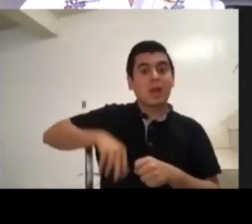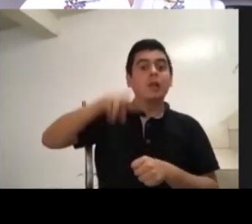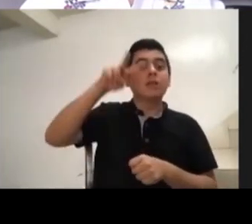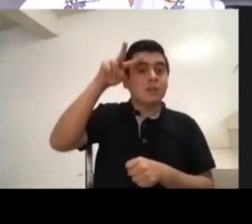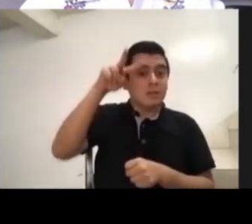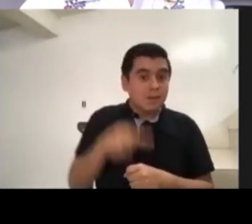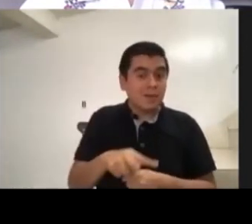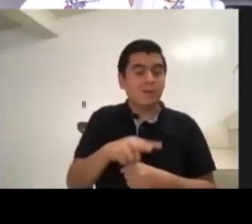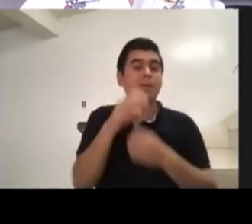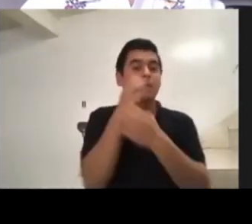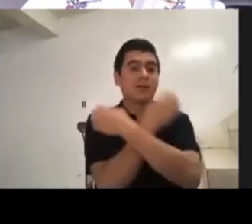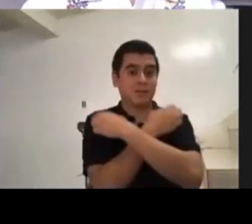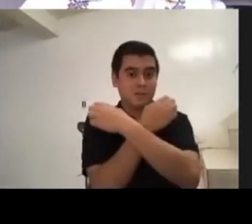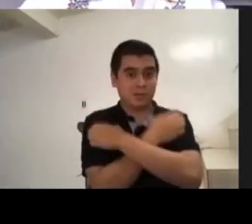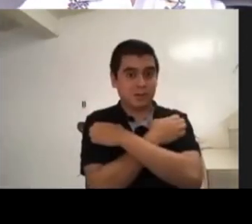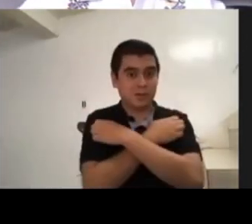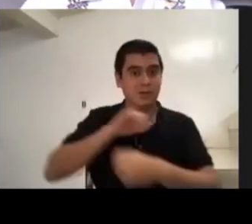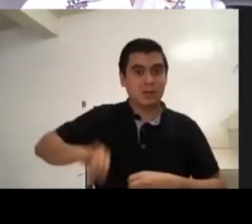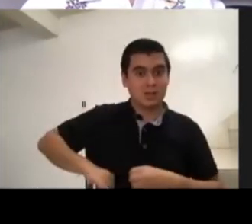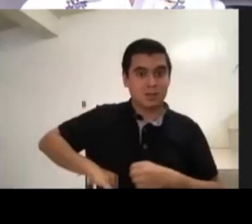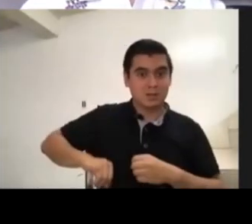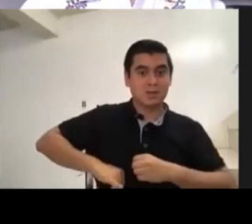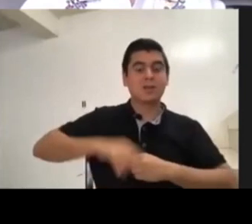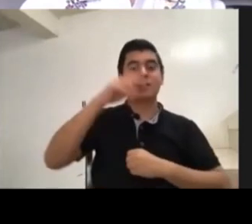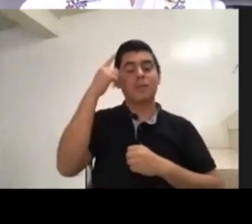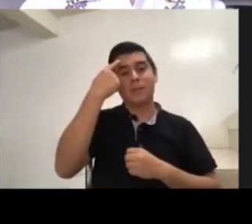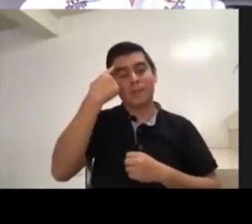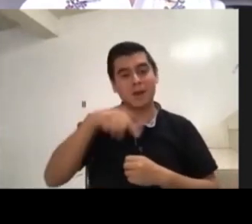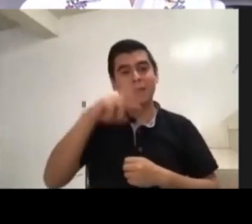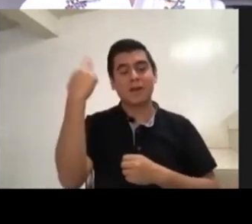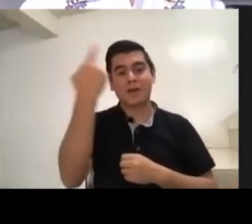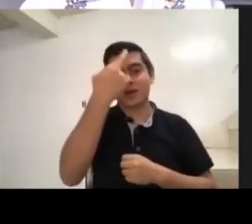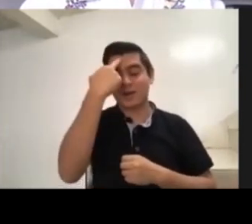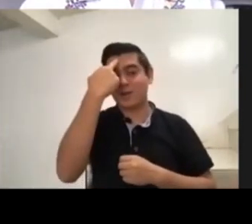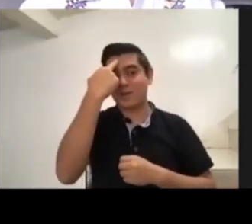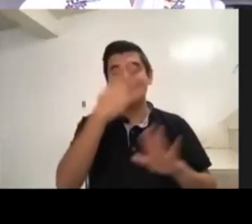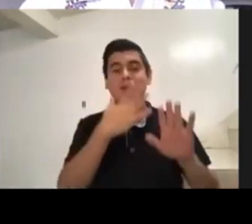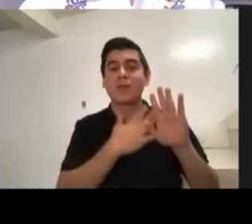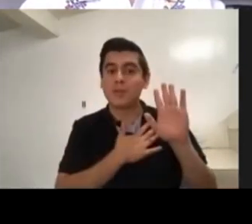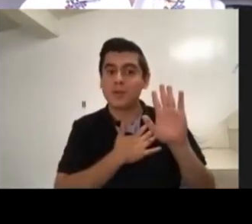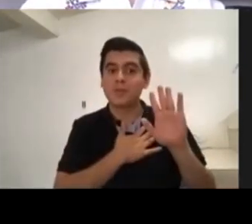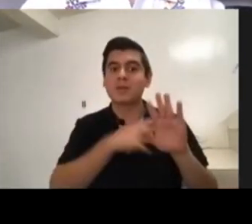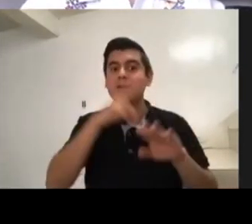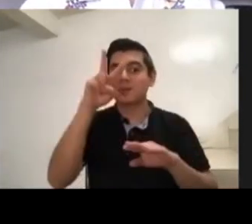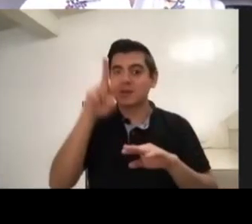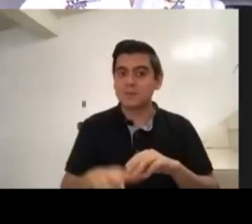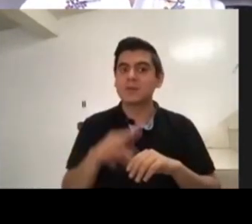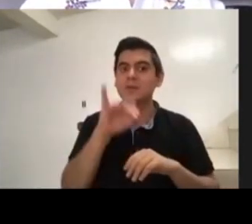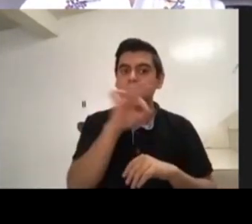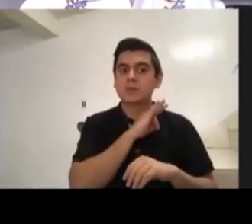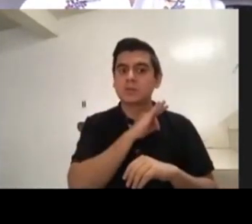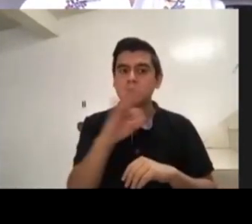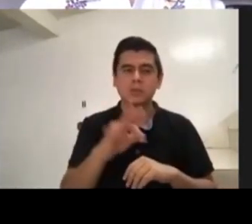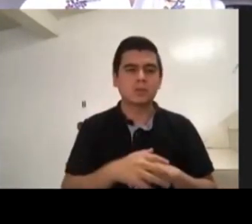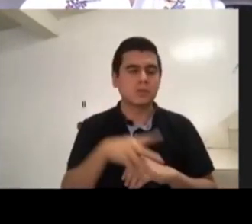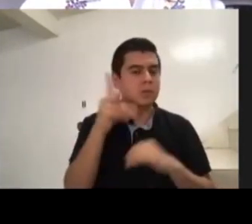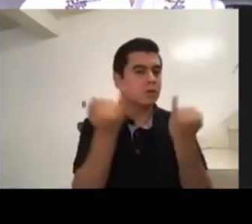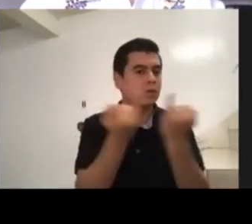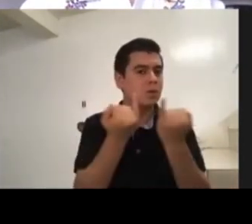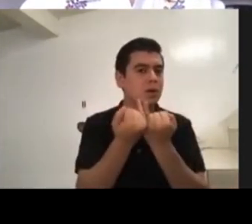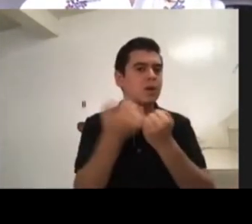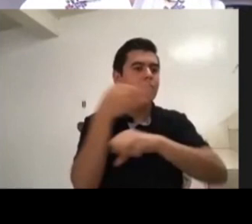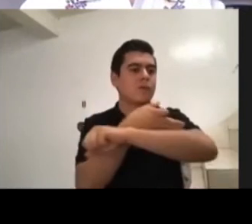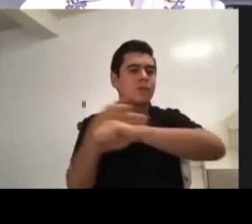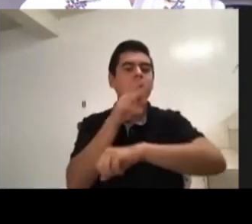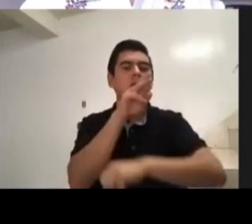la promesa de la movilidad y también de la buena ciudadanía y una preocupación por acompañar a sus